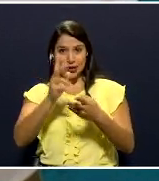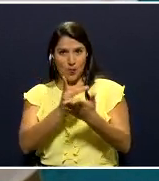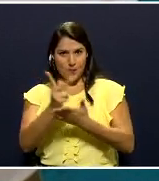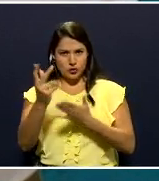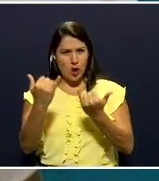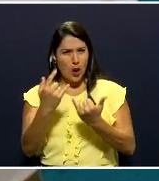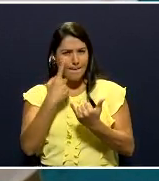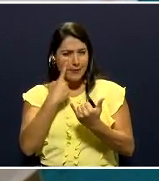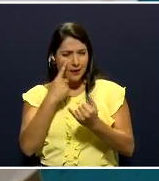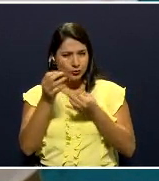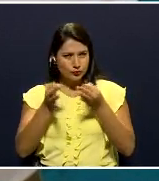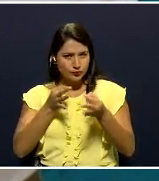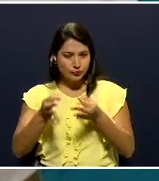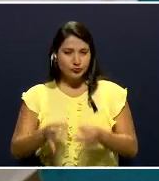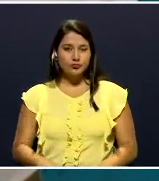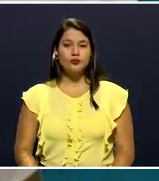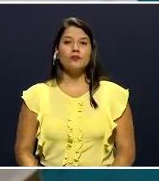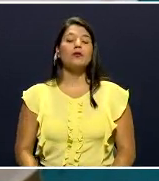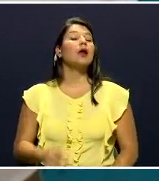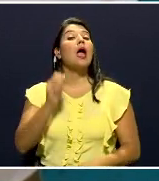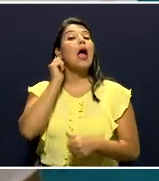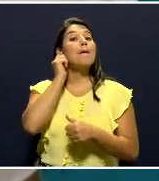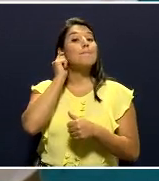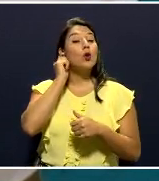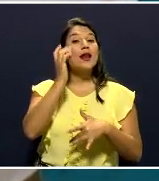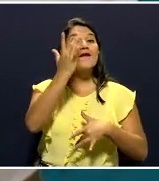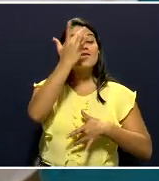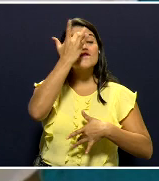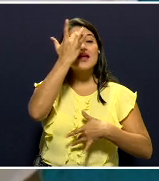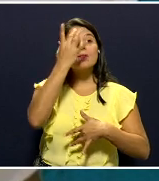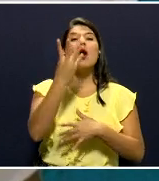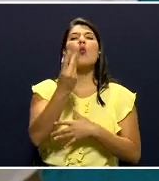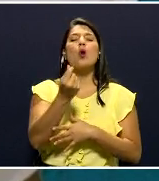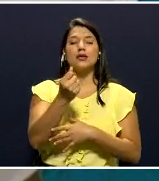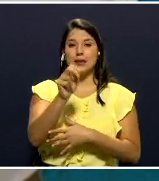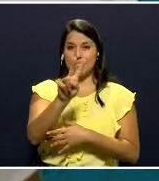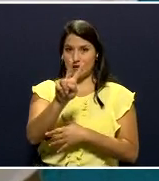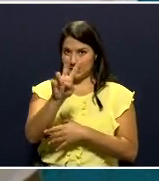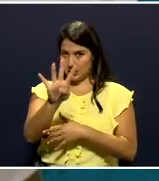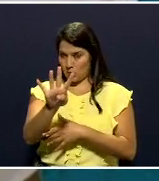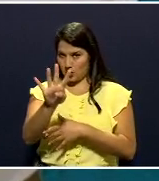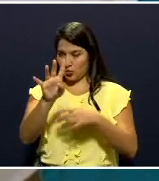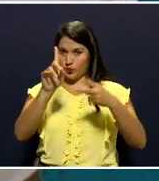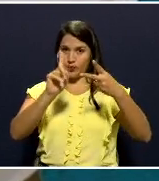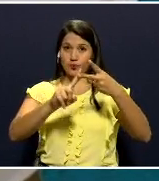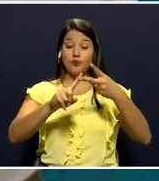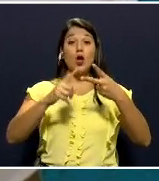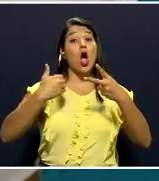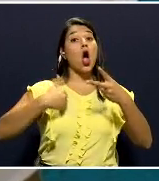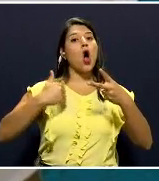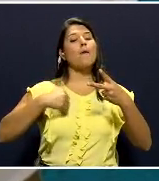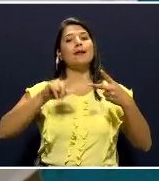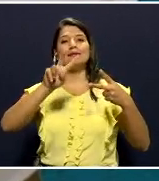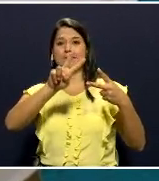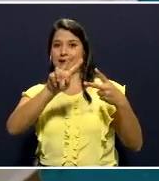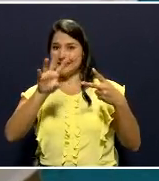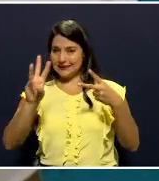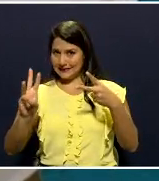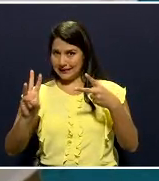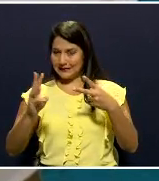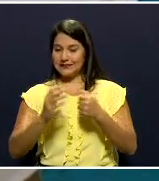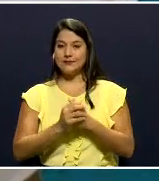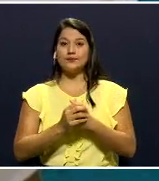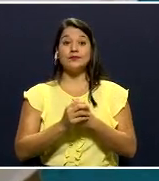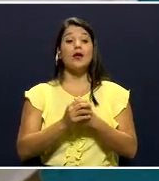detalle. De las mujeres enfermas se registran 24, así como 26 hombres.